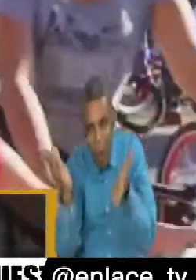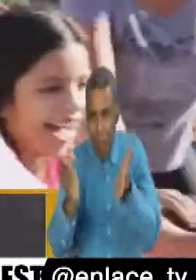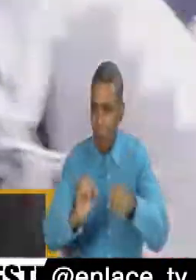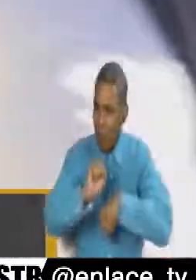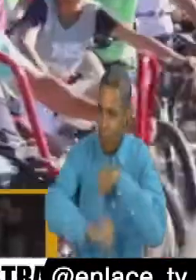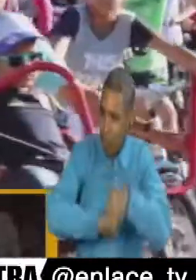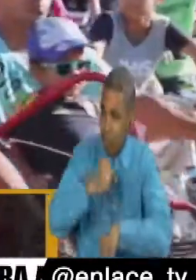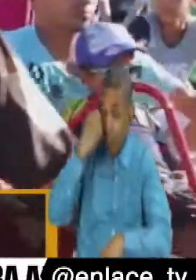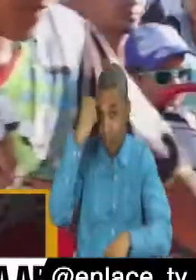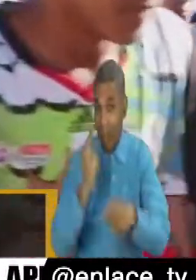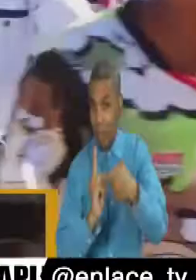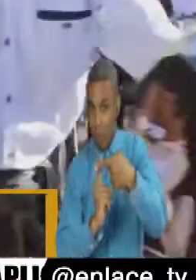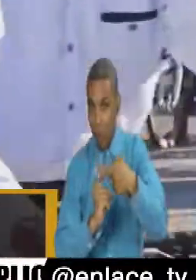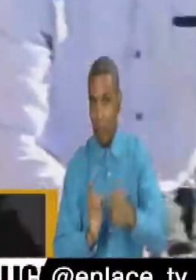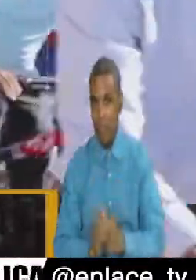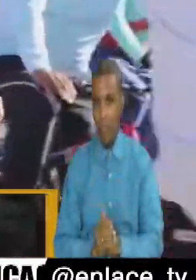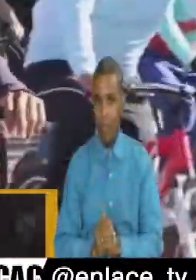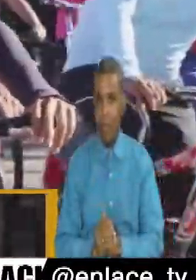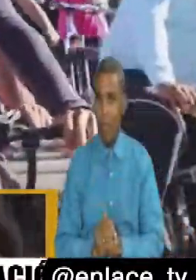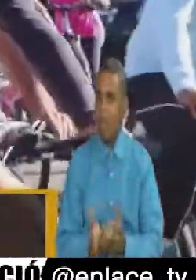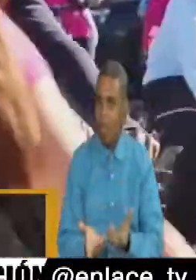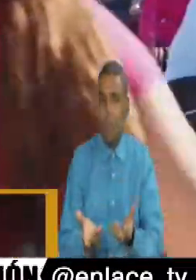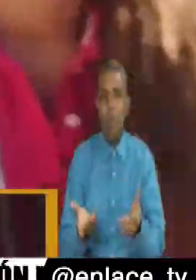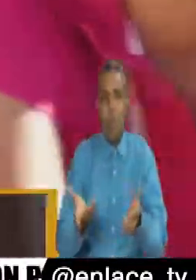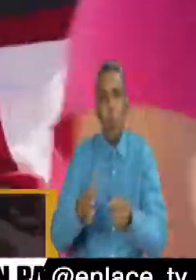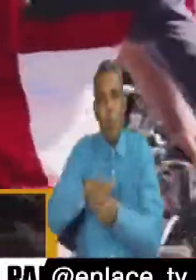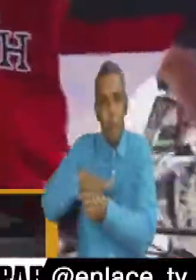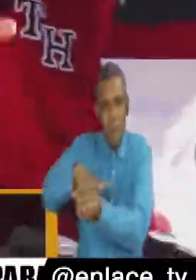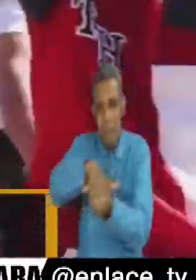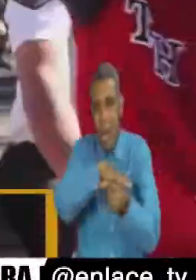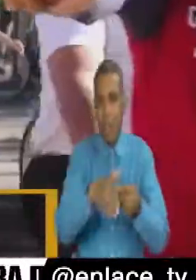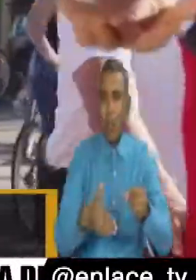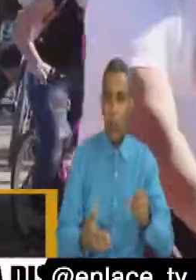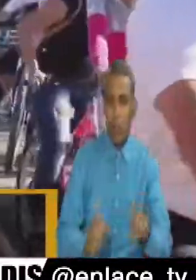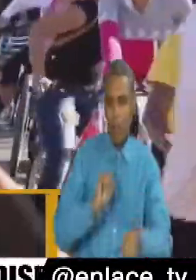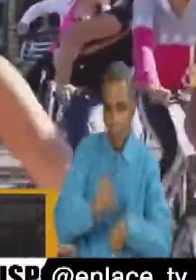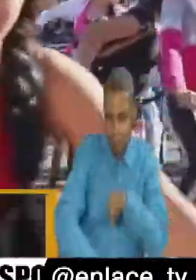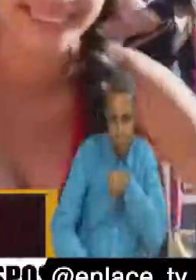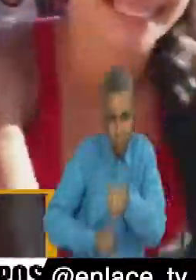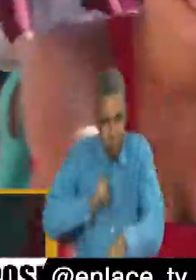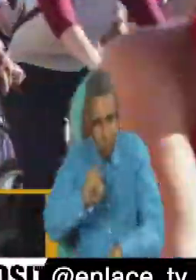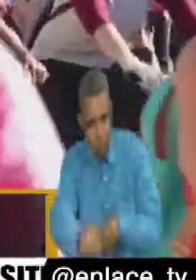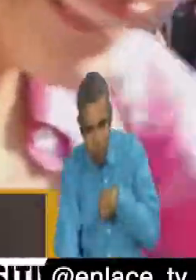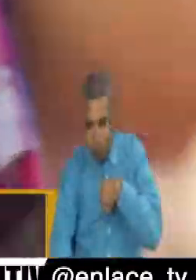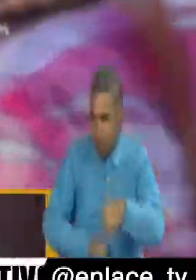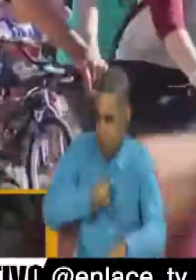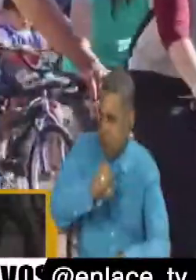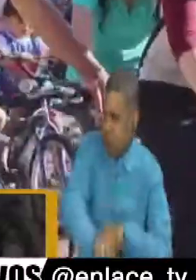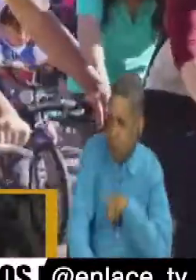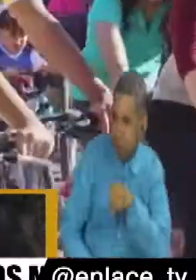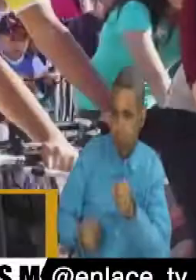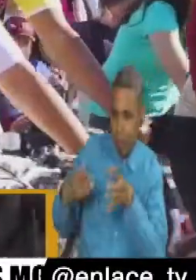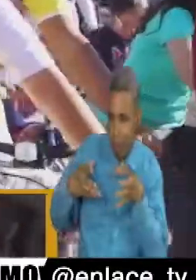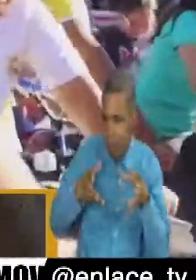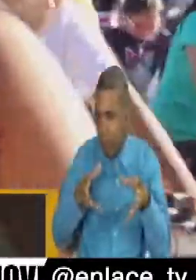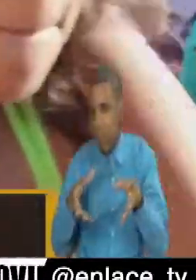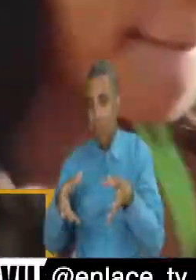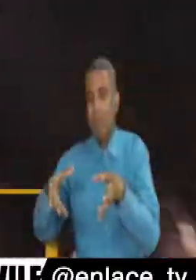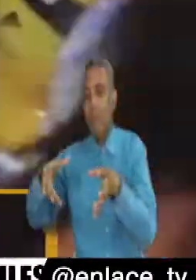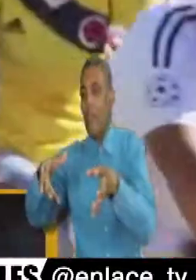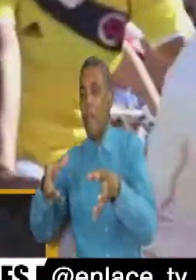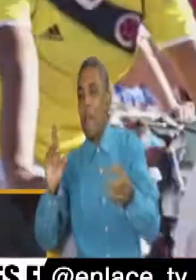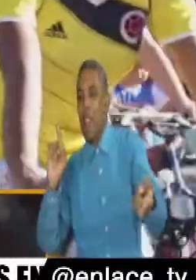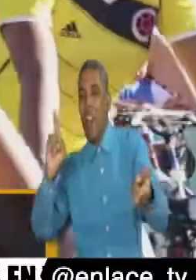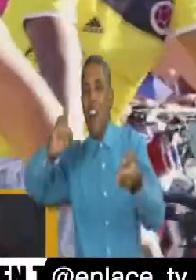comunas por el medio de la bicicleta, llegar hasta la Villa Olímpica. Desde allí se hacen